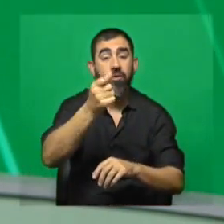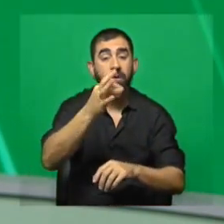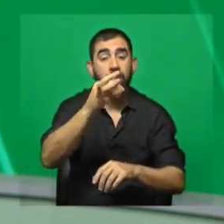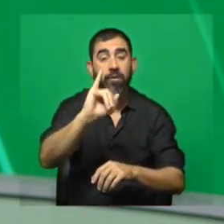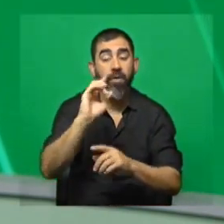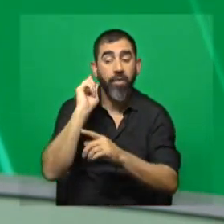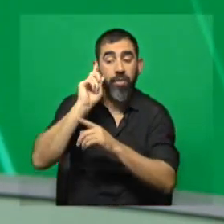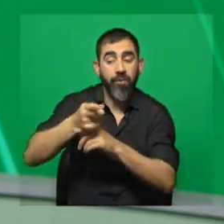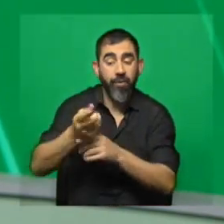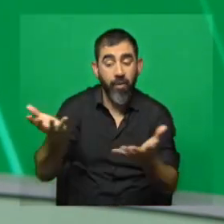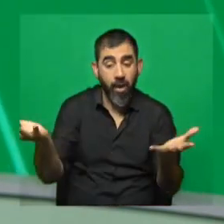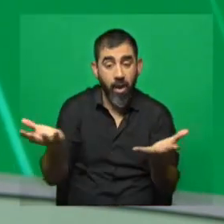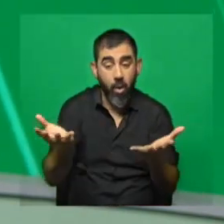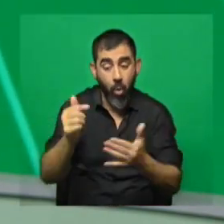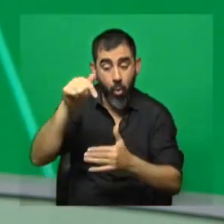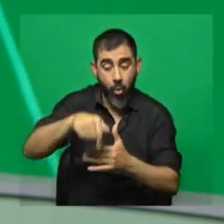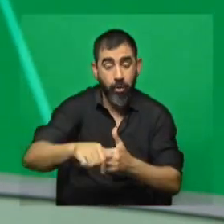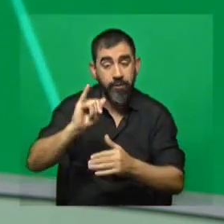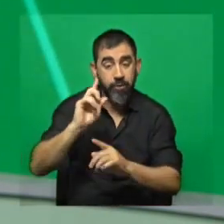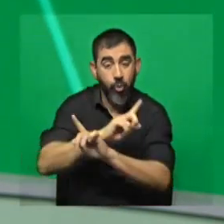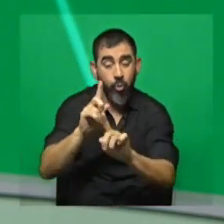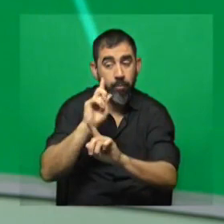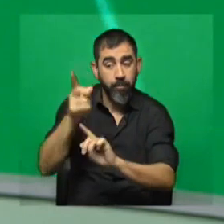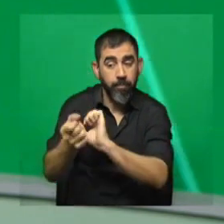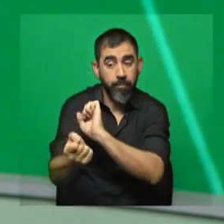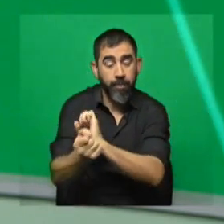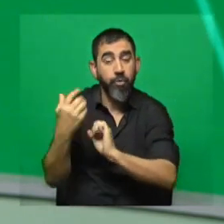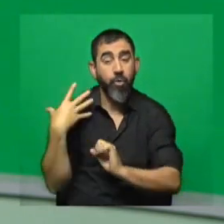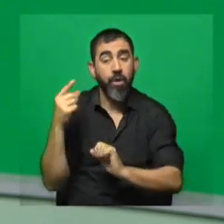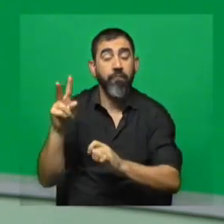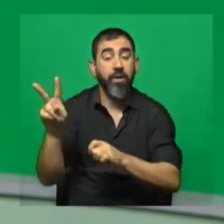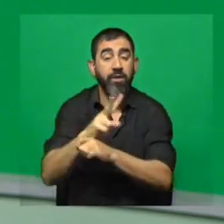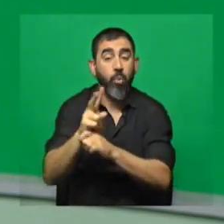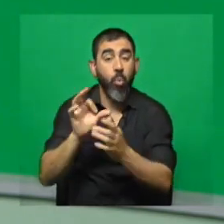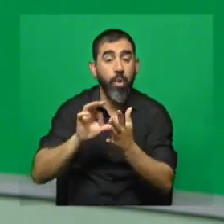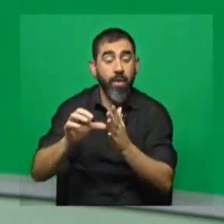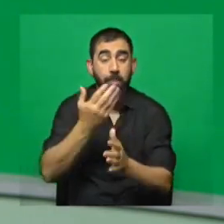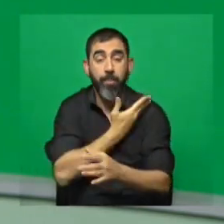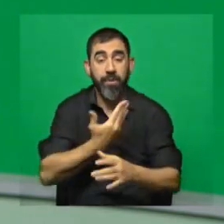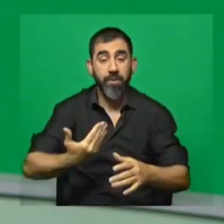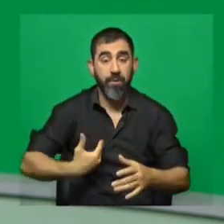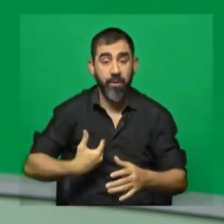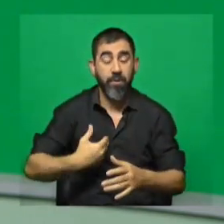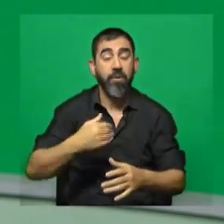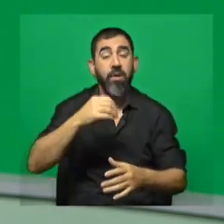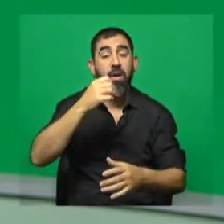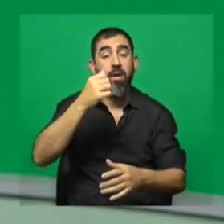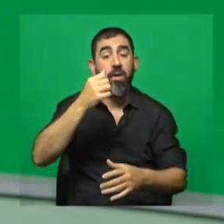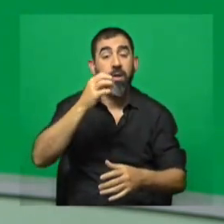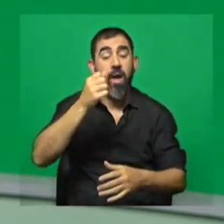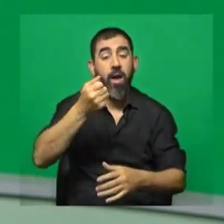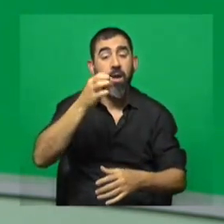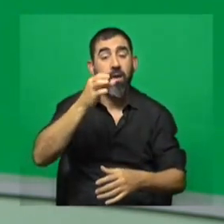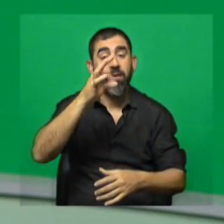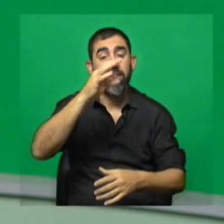definir en esta jornada si imputa o no al jefe de Servicio de Seguridad Presidencial. Estamos hablando de Alejandro